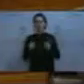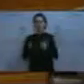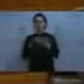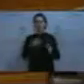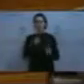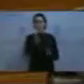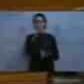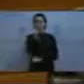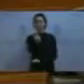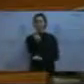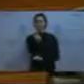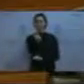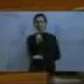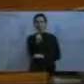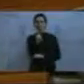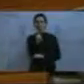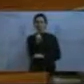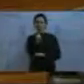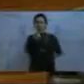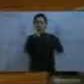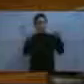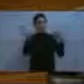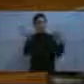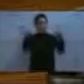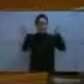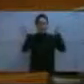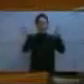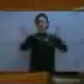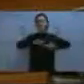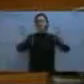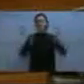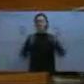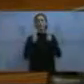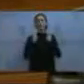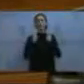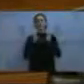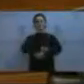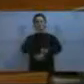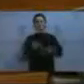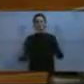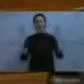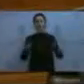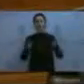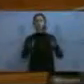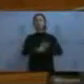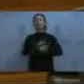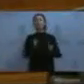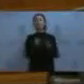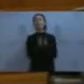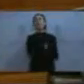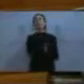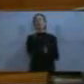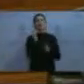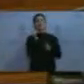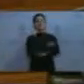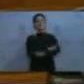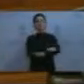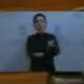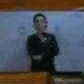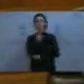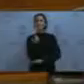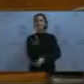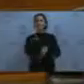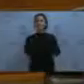de los asturianos, ni con el apoyo de la mayoría de los parlamentarios, ni con el apoyo tan siquiera de la mayoría de su partido ni de la mayoría de su Gobierno. Y ese es el